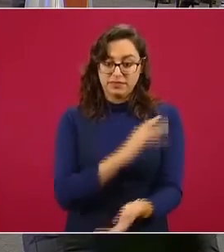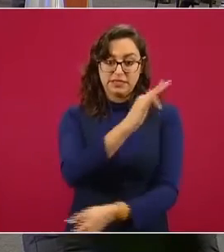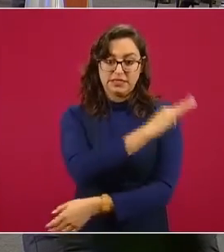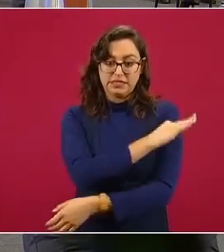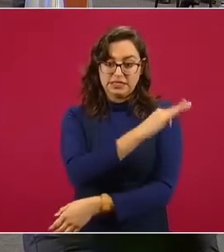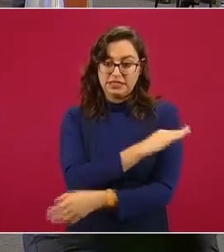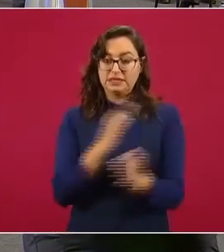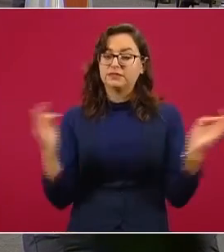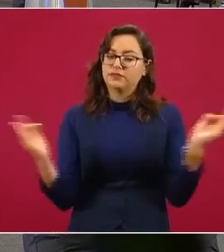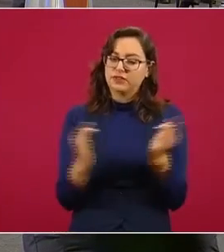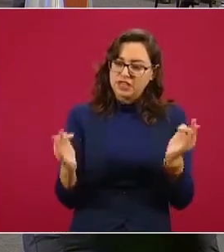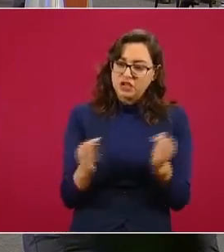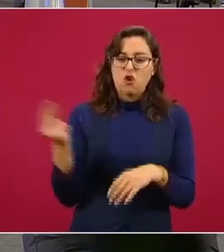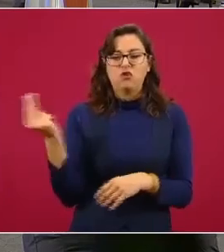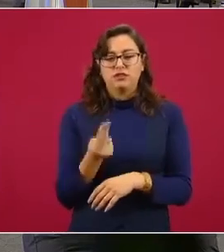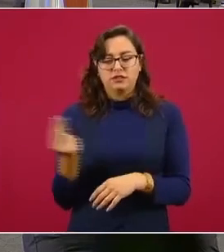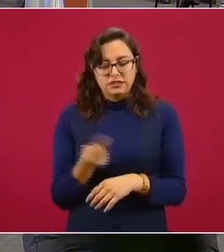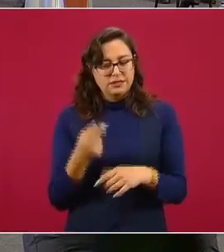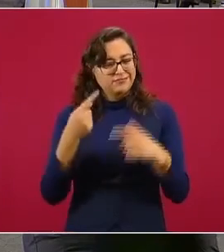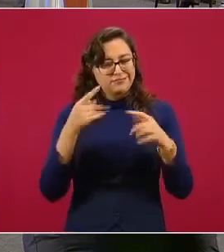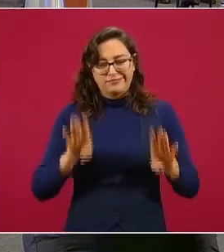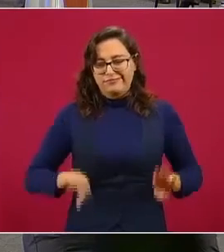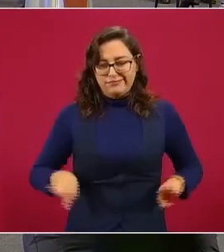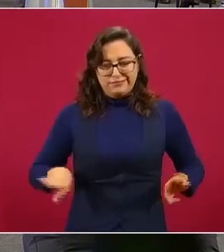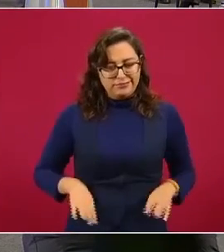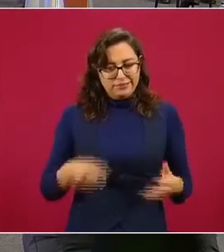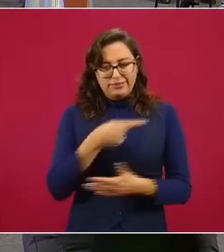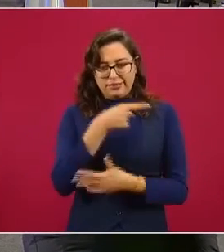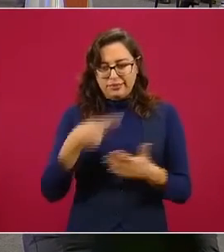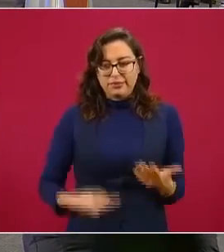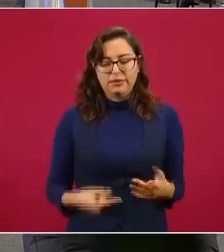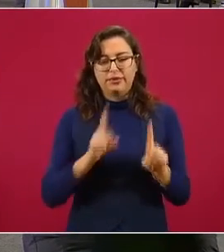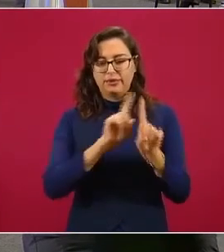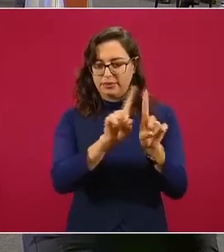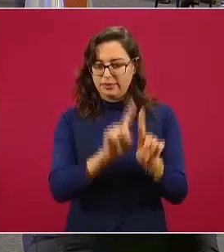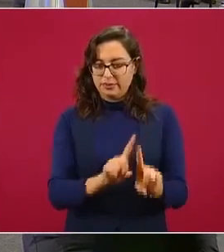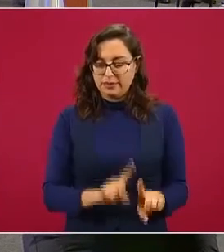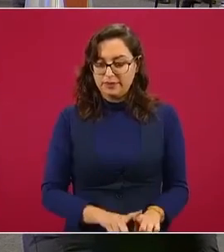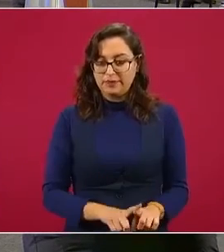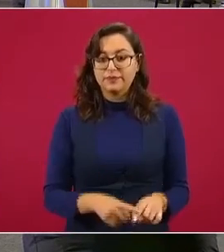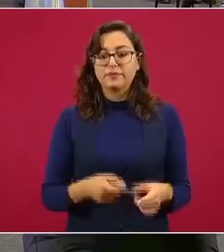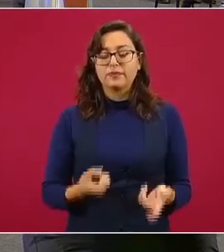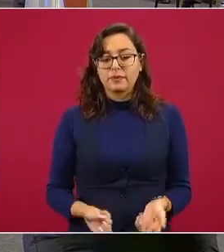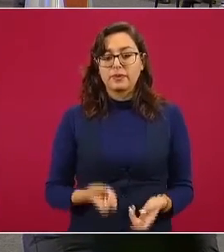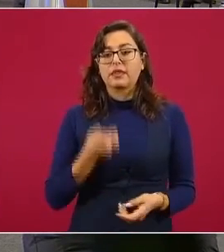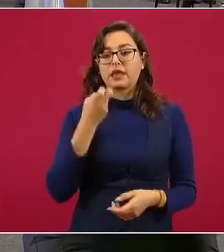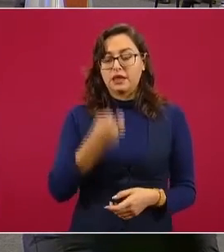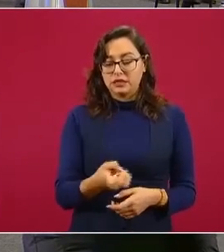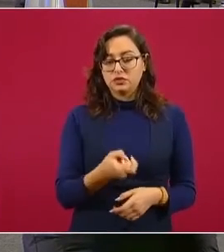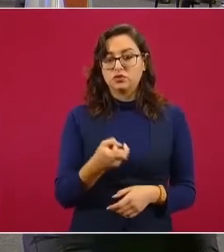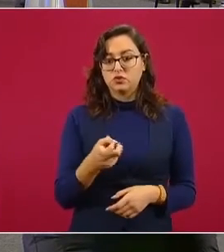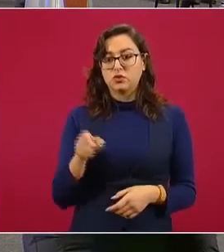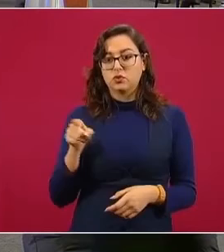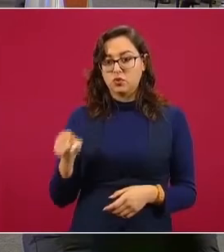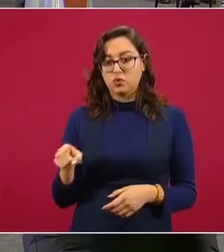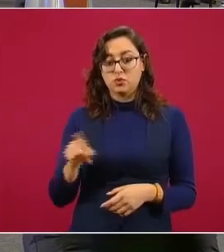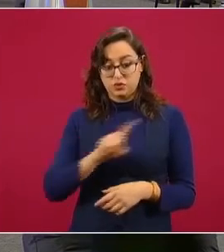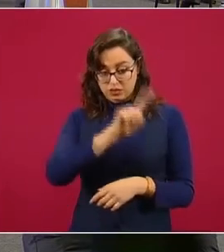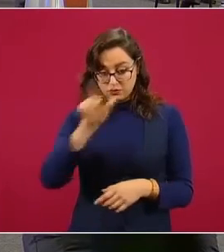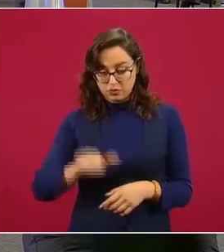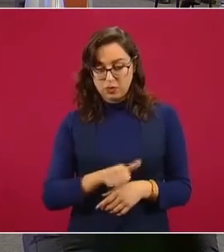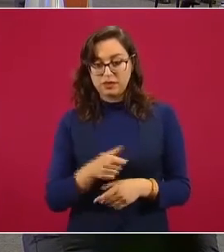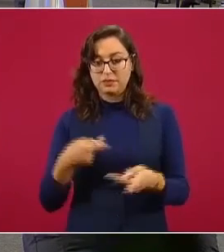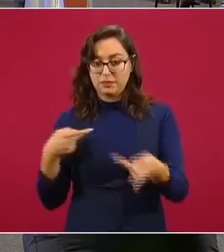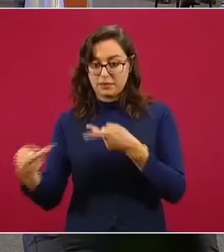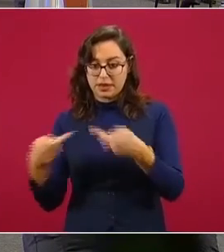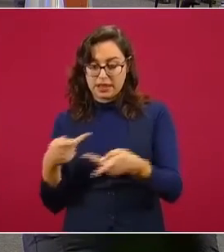en fin, tiene una serie de características. Ya con esta confirmación de fechas, el doctor Alcocer tiene listo su plan de vacunación, cosa